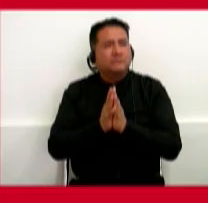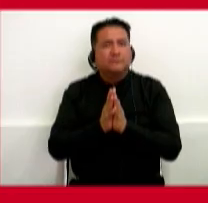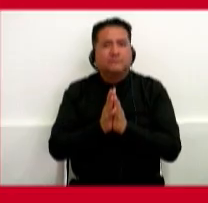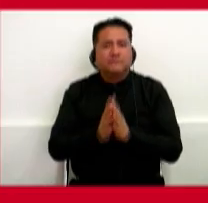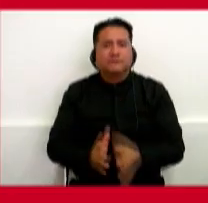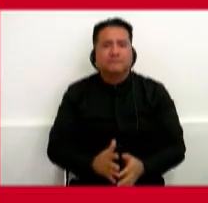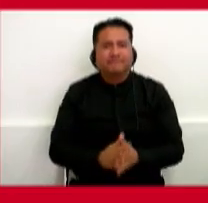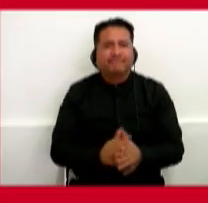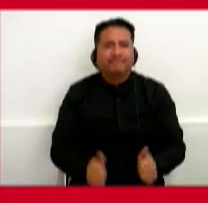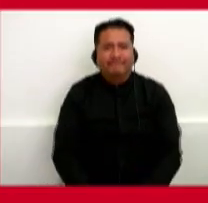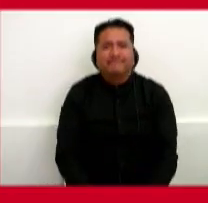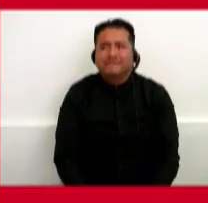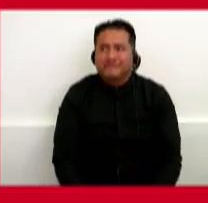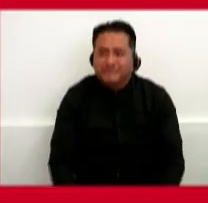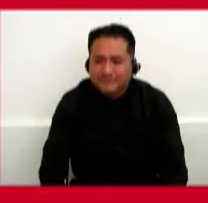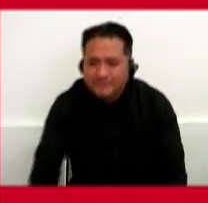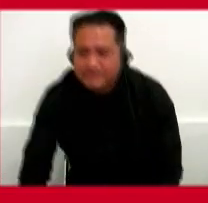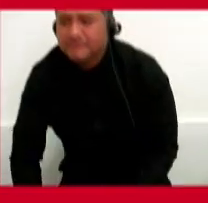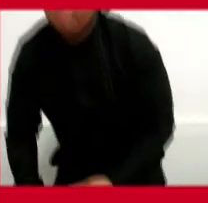sobredimensionamiento. Gracias.